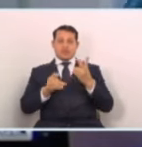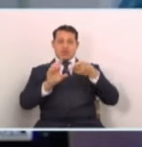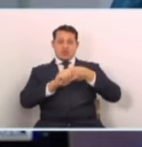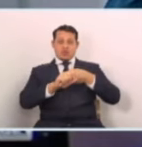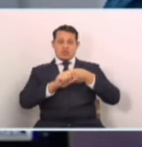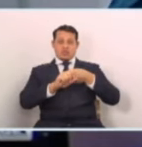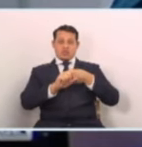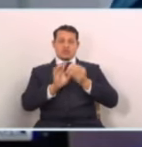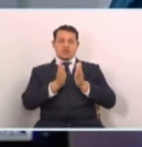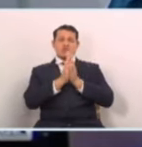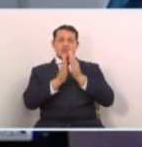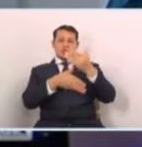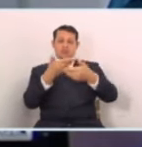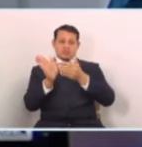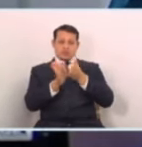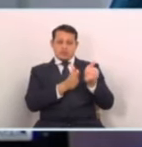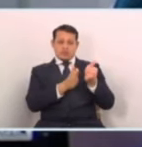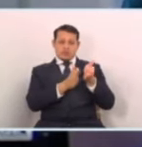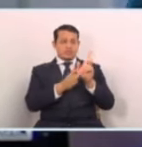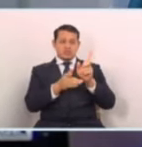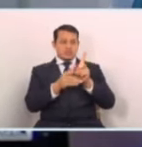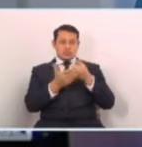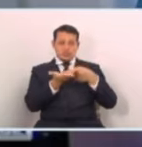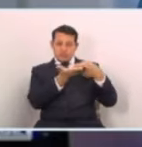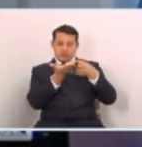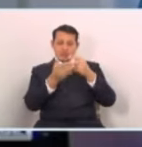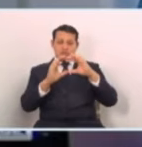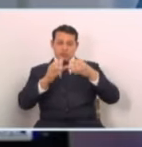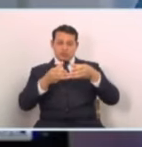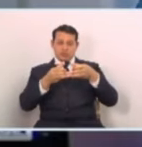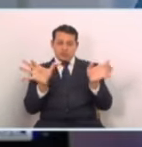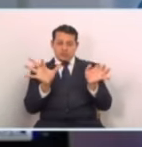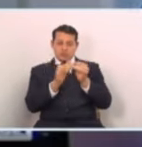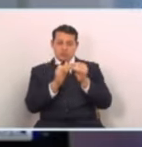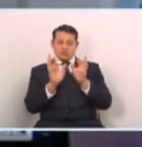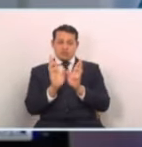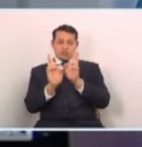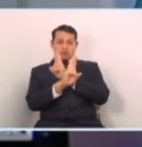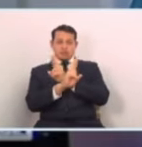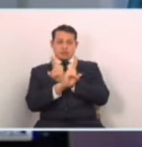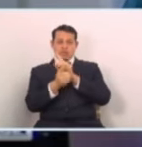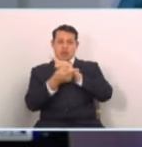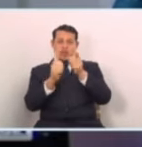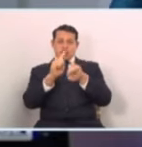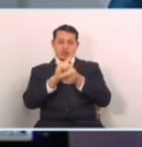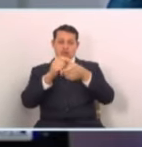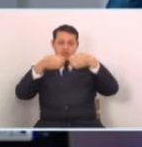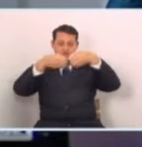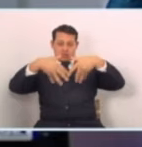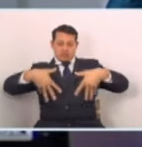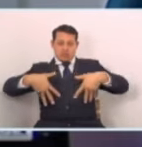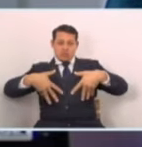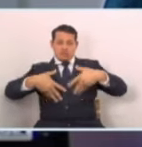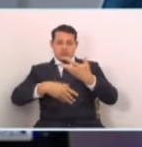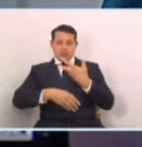entran por dispensa de trámite, sin pasar a comisión, una reforma que cambia la